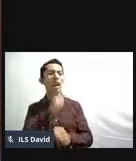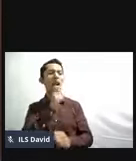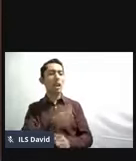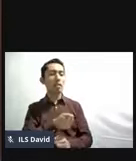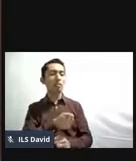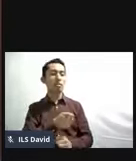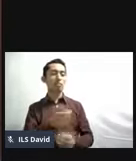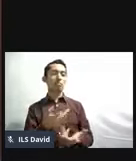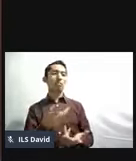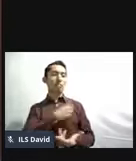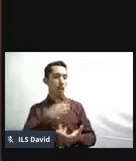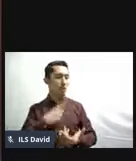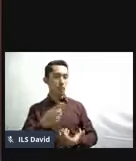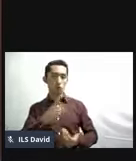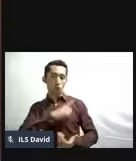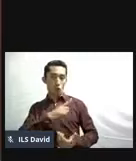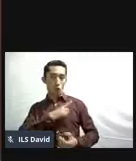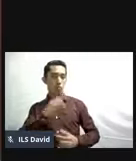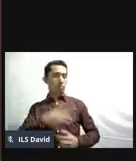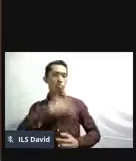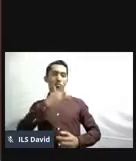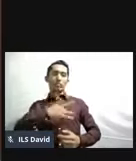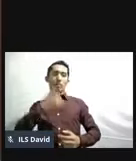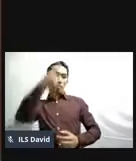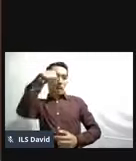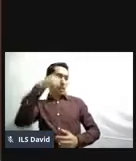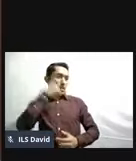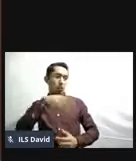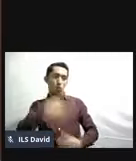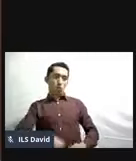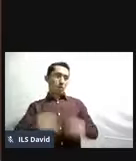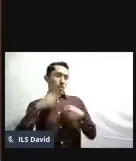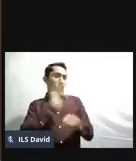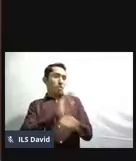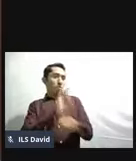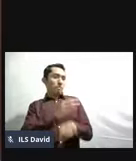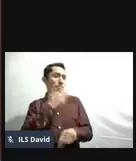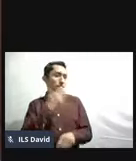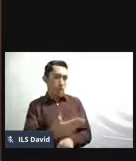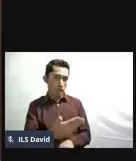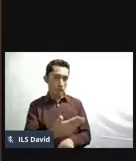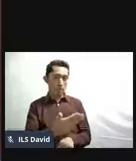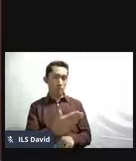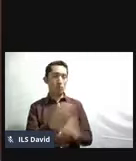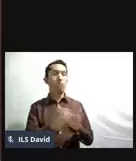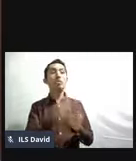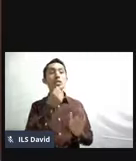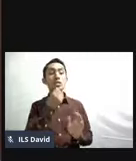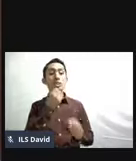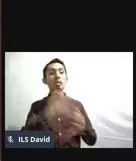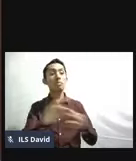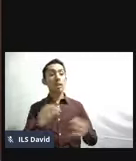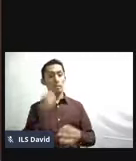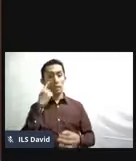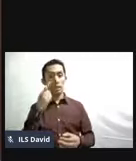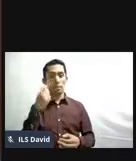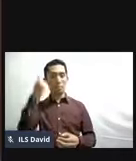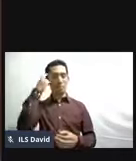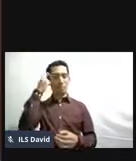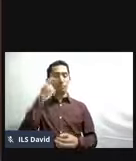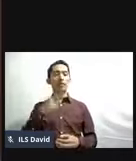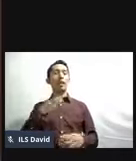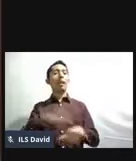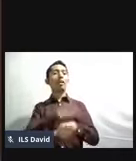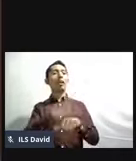ellos, entonces sienten que una vez que obtienen ese 10, ya no tienen mayor responsabilidad, por ejemplo, con la